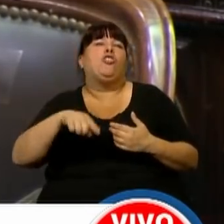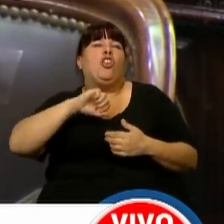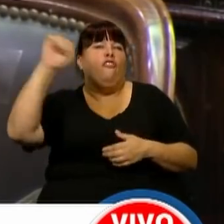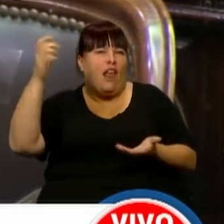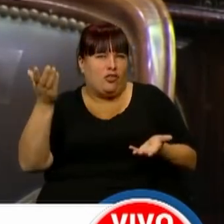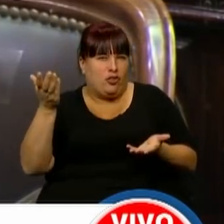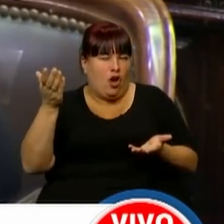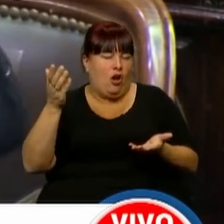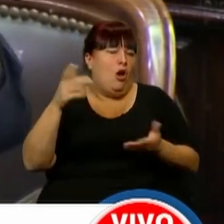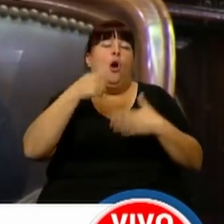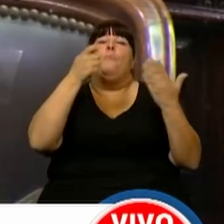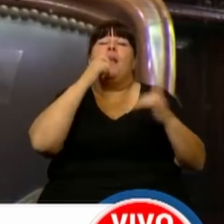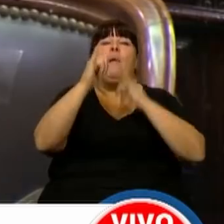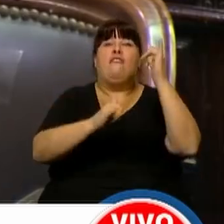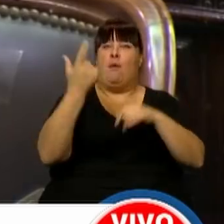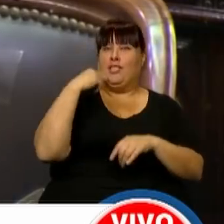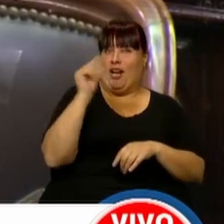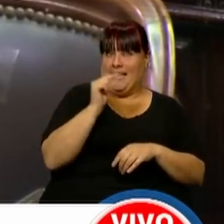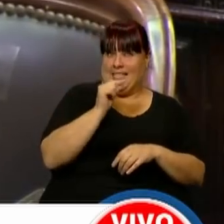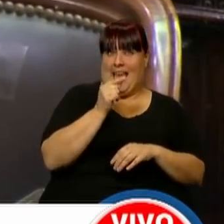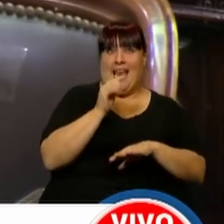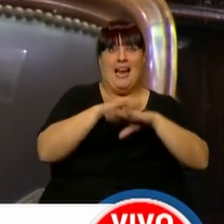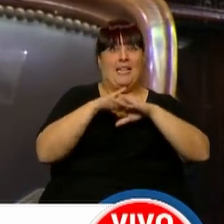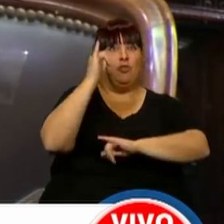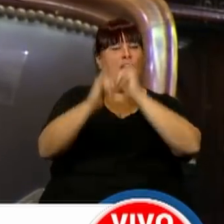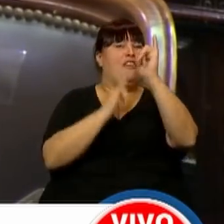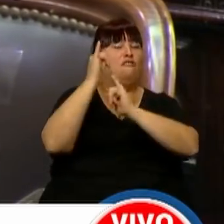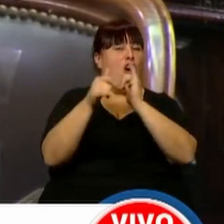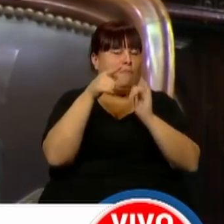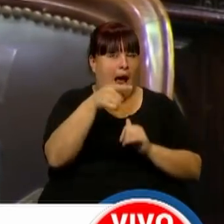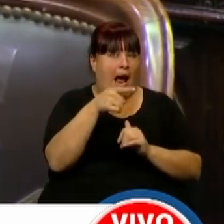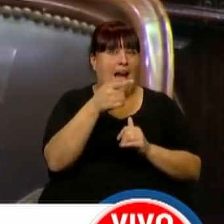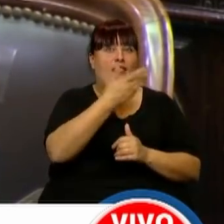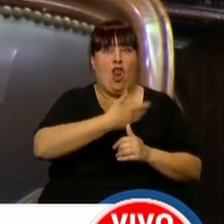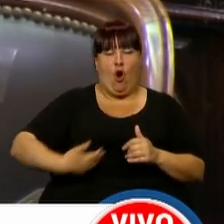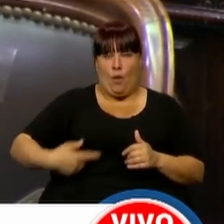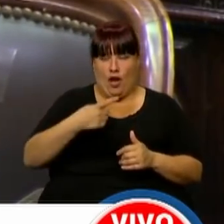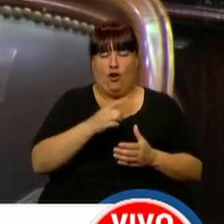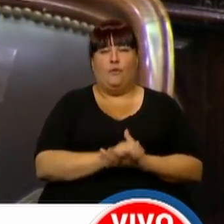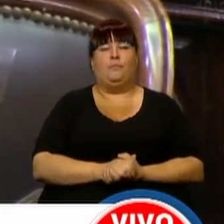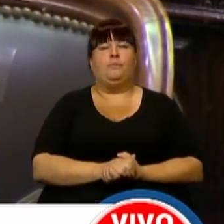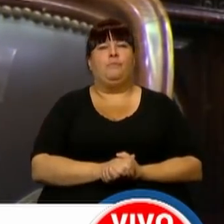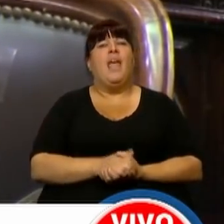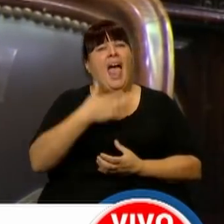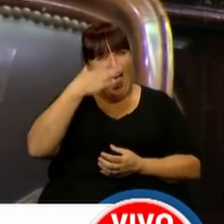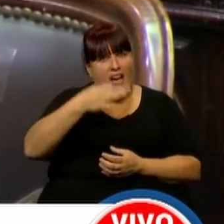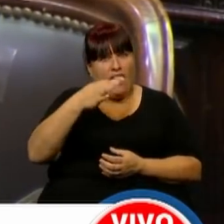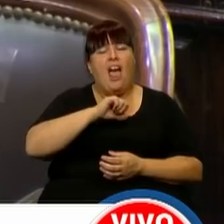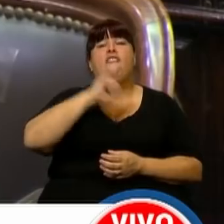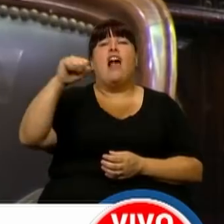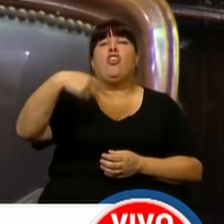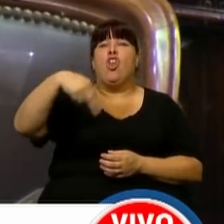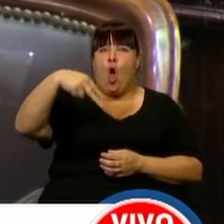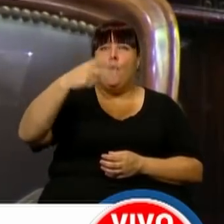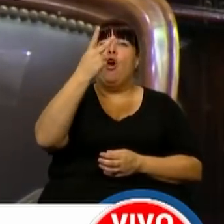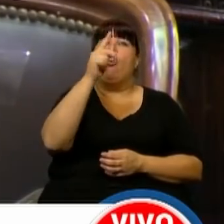33%. Tomo por caso el dato que dio recién el miembro informante del oficialismo. Es cierto que la inflación del mes de